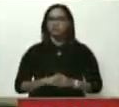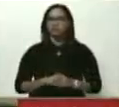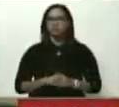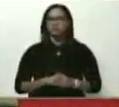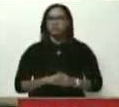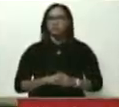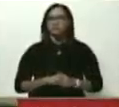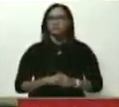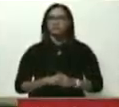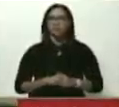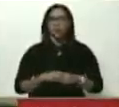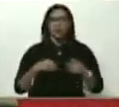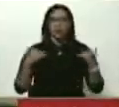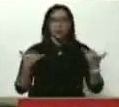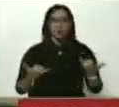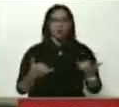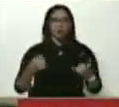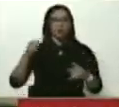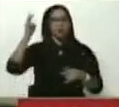Ahora,